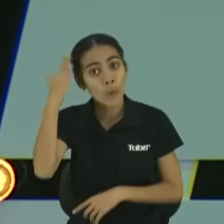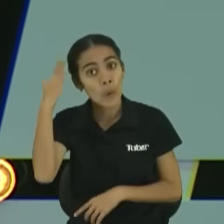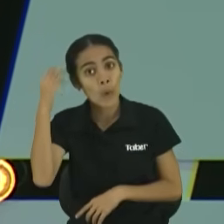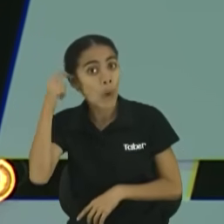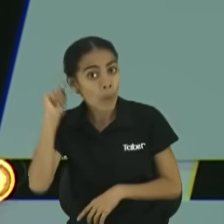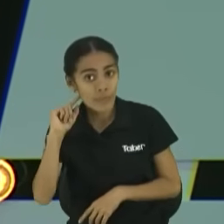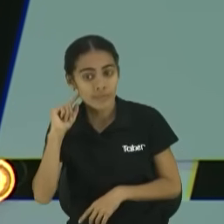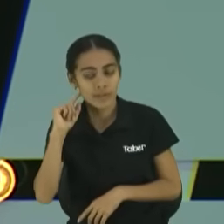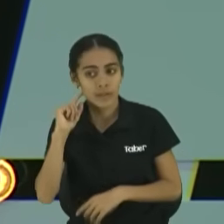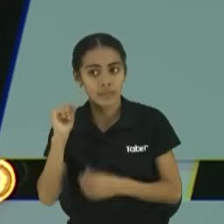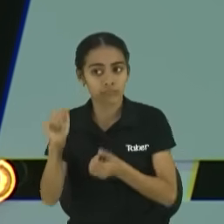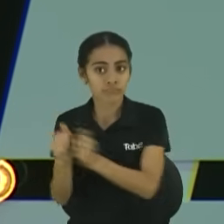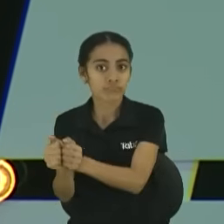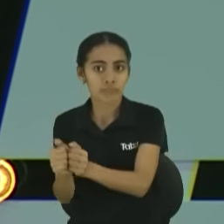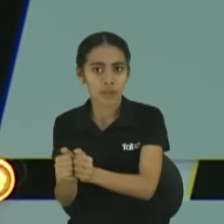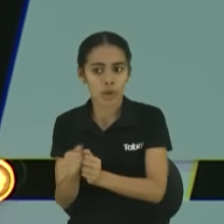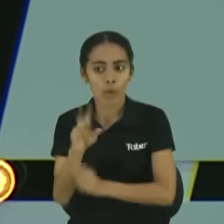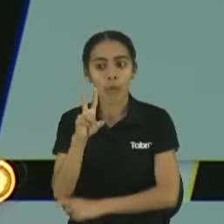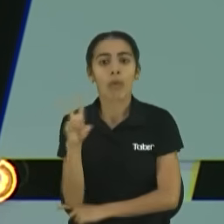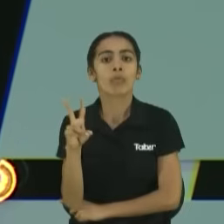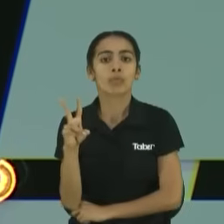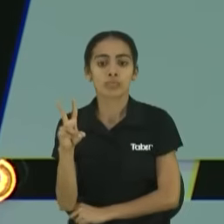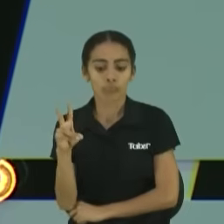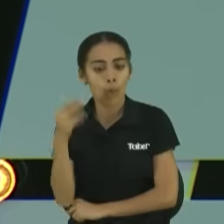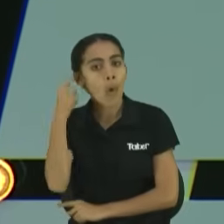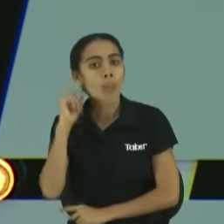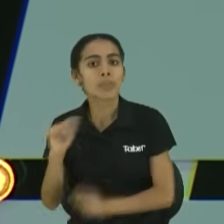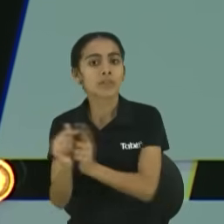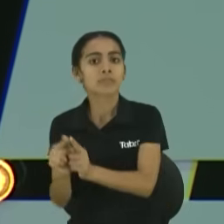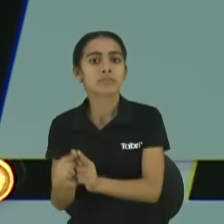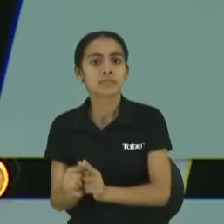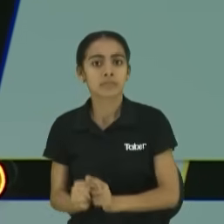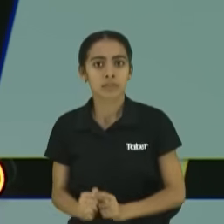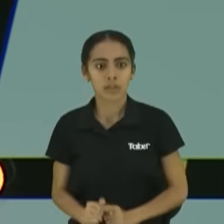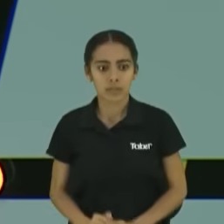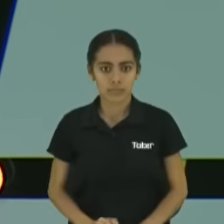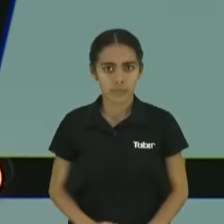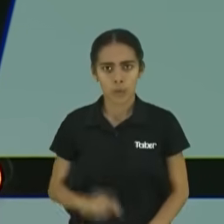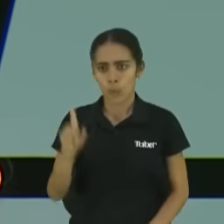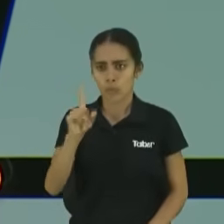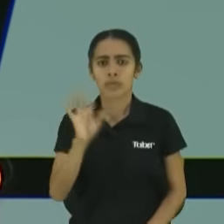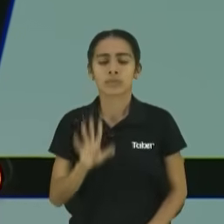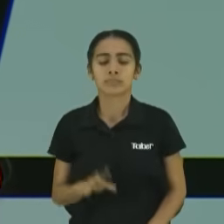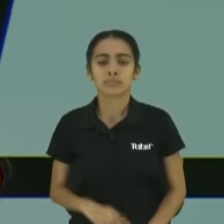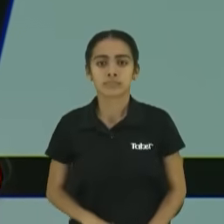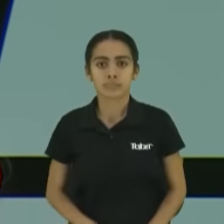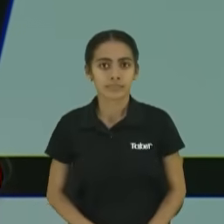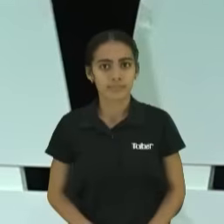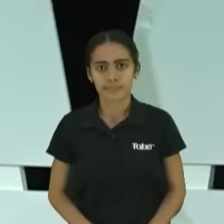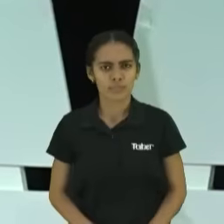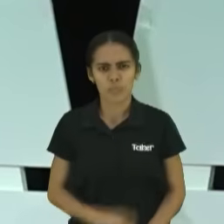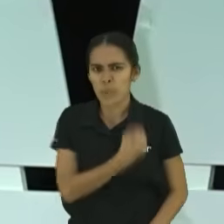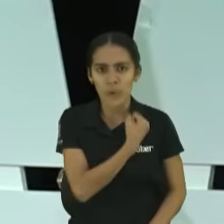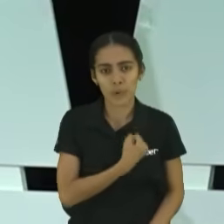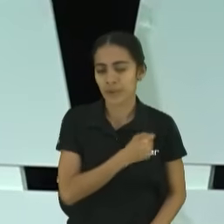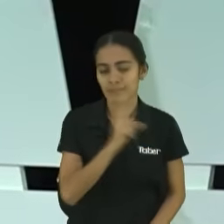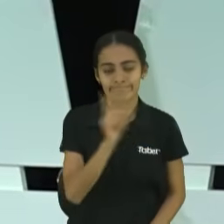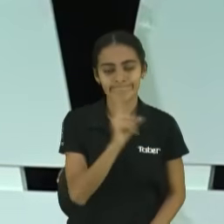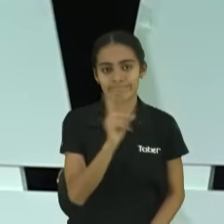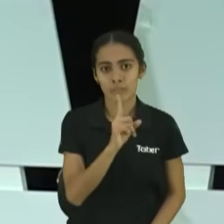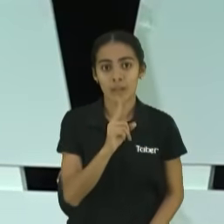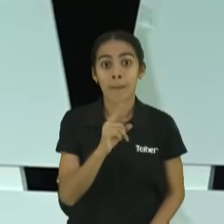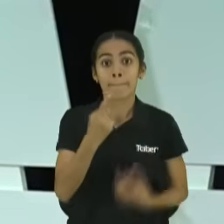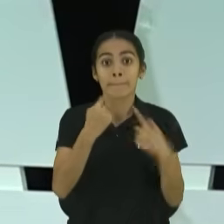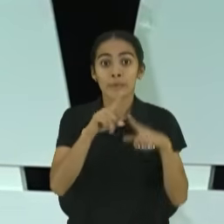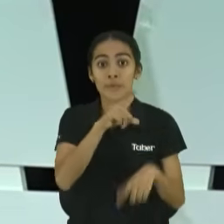No, dice la hermana, con dos. Ay, me dijo. Con uno no, con dos, me dijo. Pero cuando usted busca al Señor,